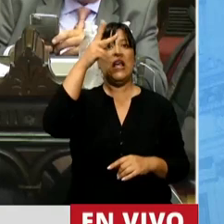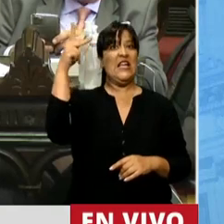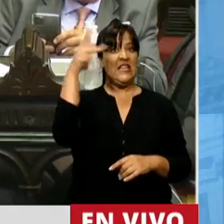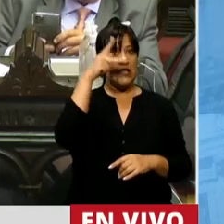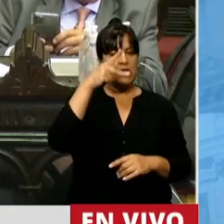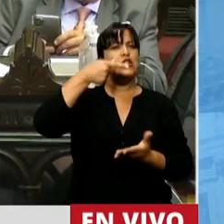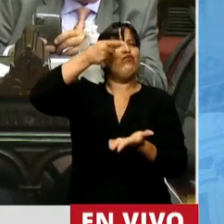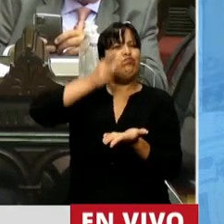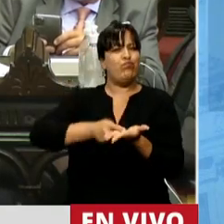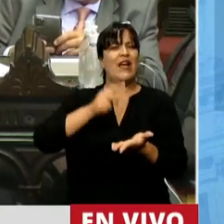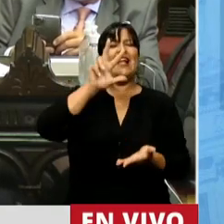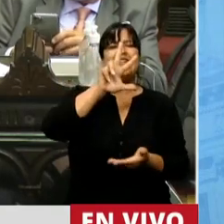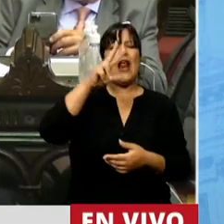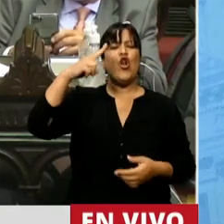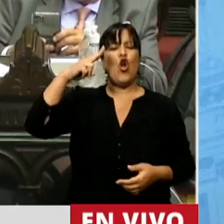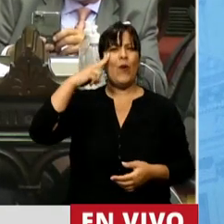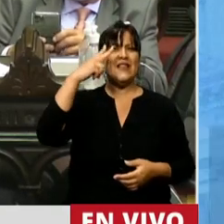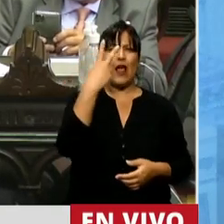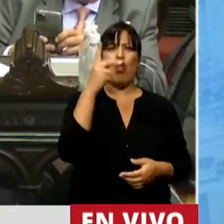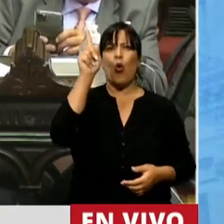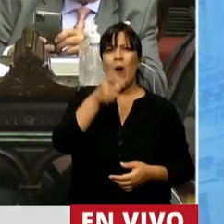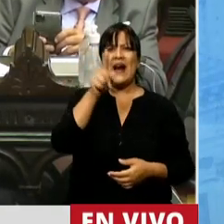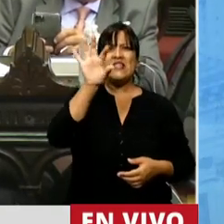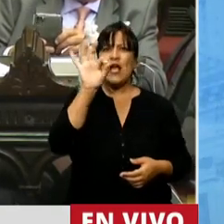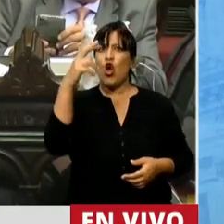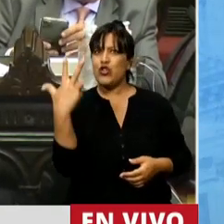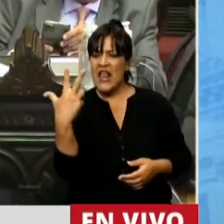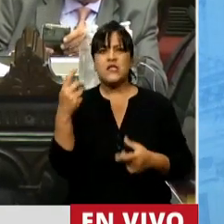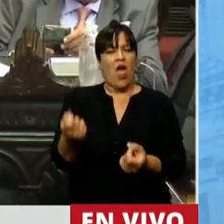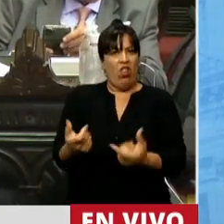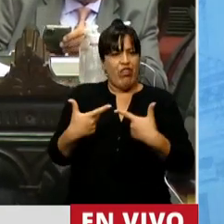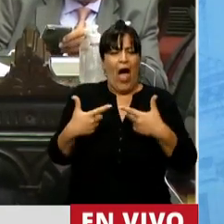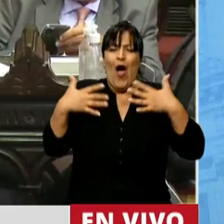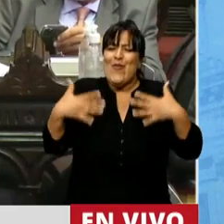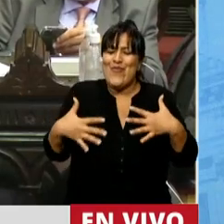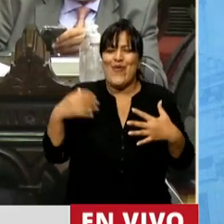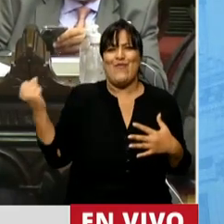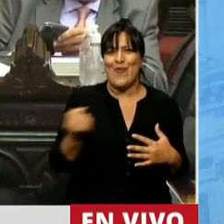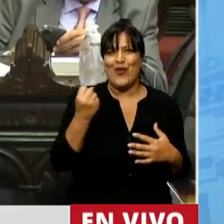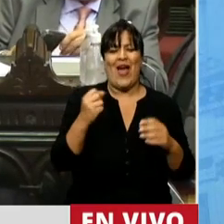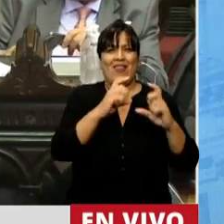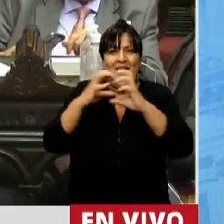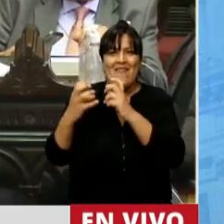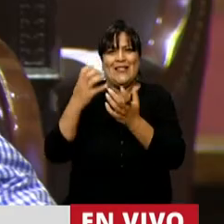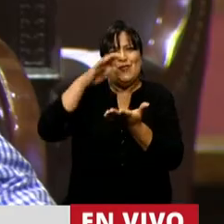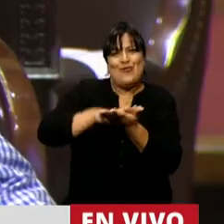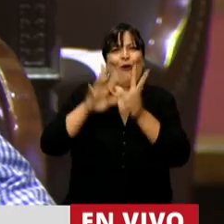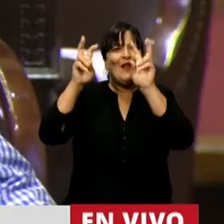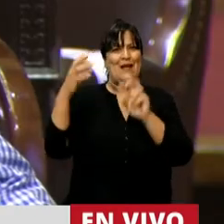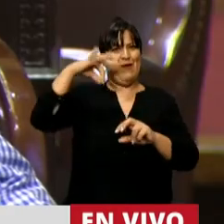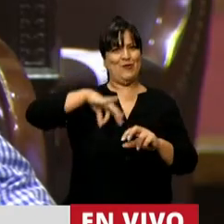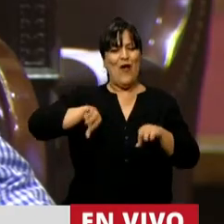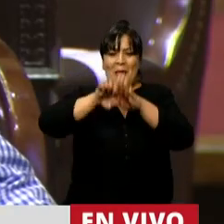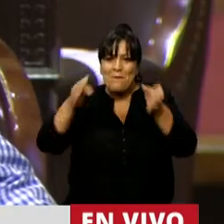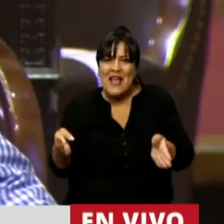el 392/03, que nos devolvió esa gran herramienta de discutir los salarios en una mesa en el